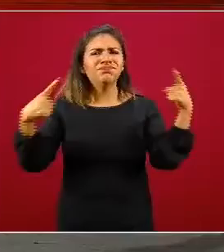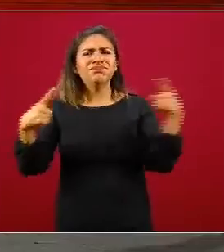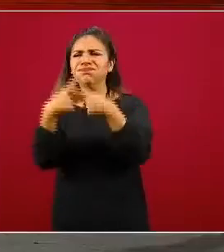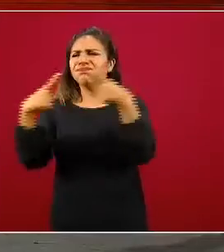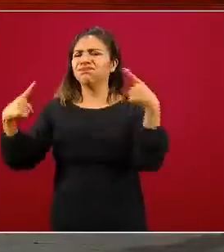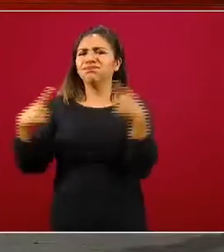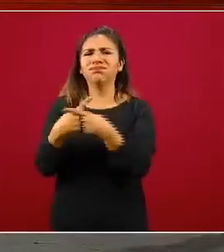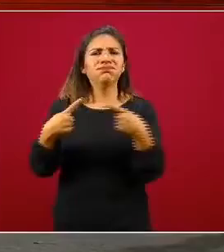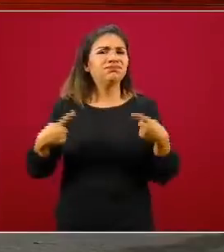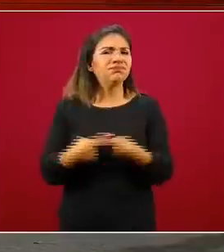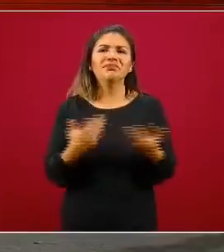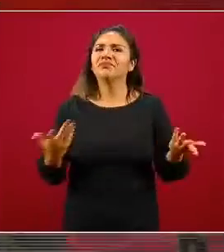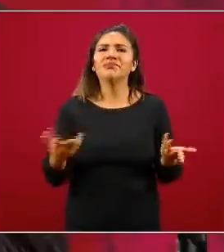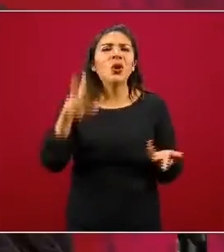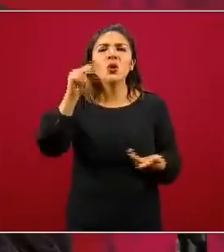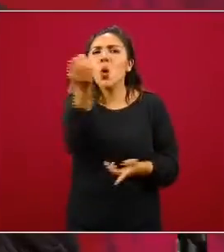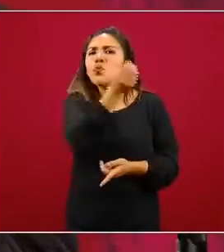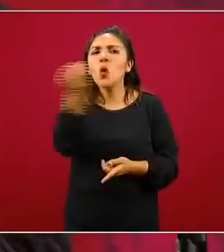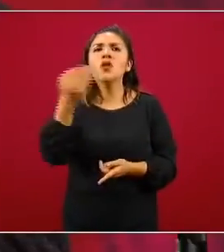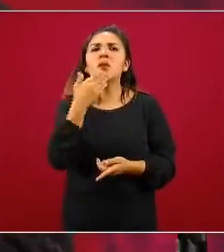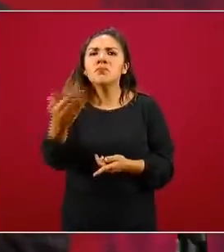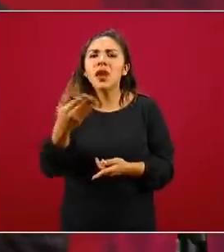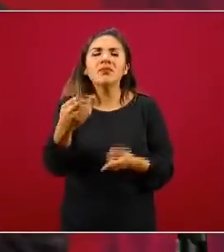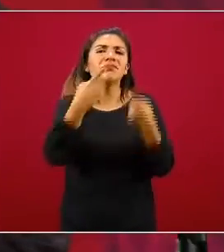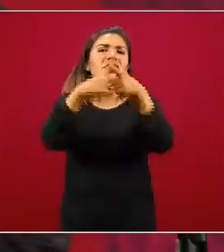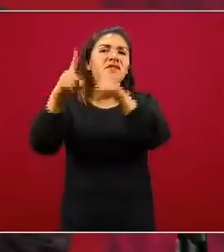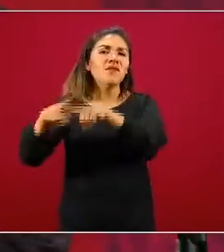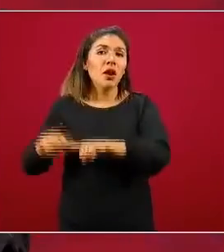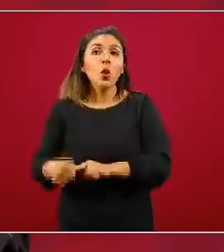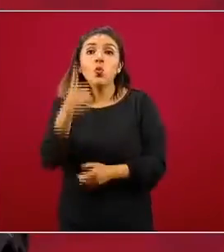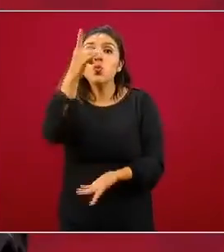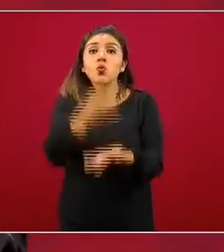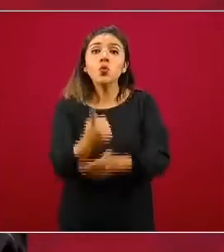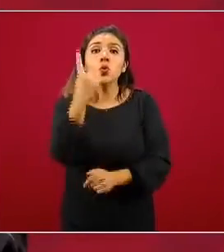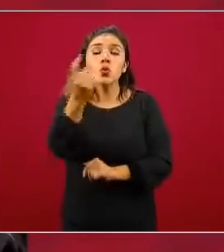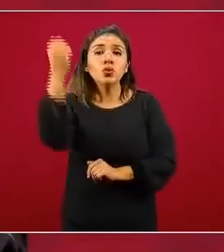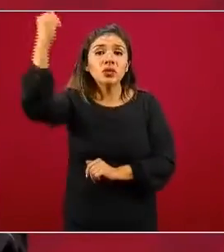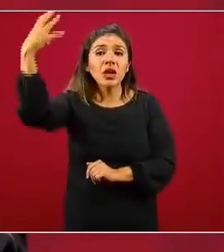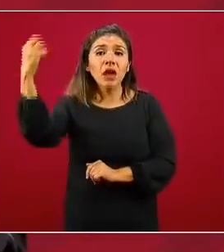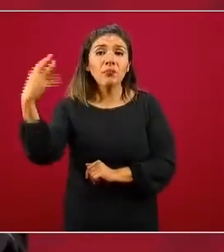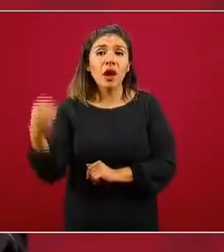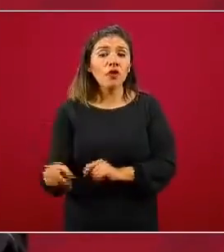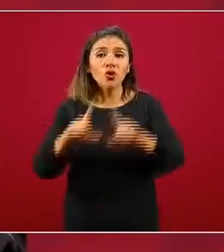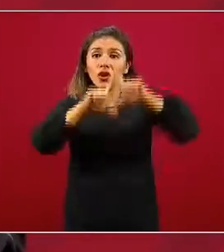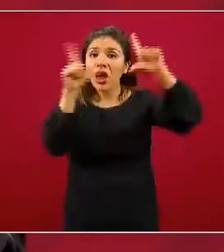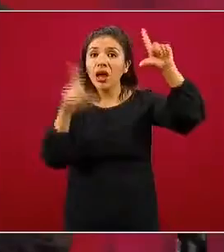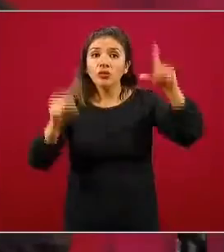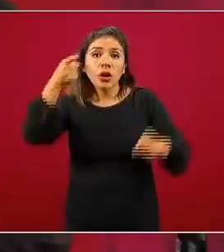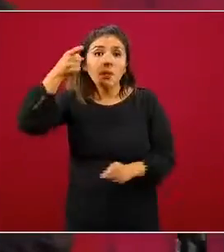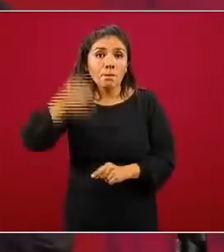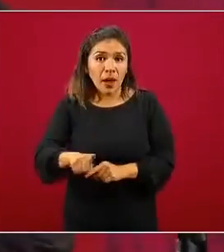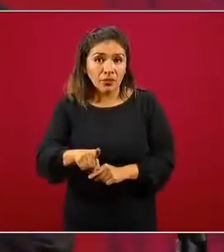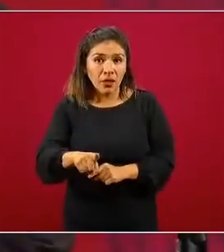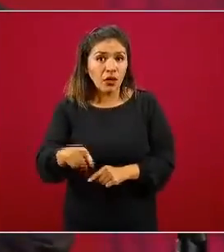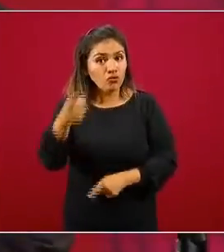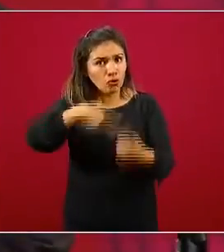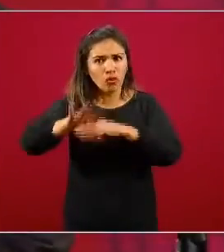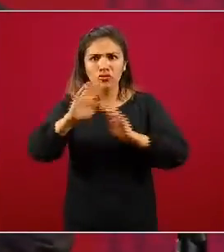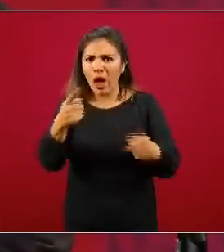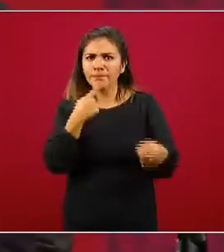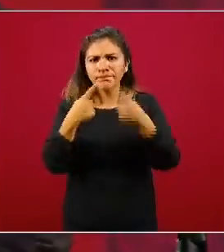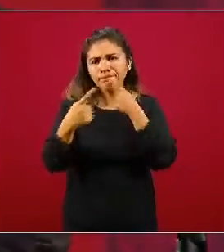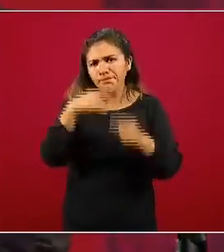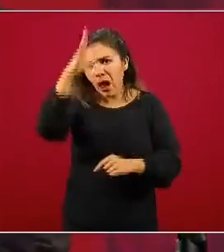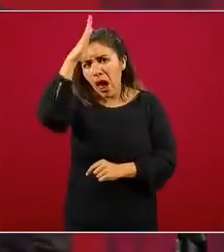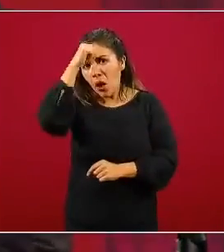diferentes y reconocemos patrones de ocurrencia de la enfermedad diferentes. Hay un solo semáforo nacional consensuado